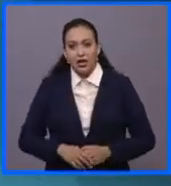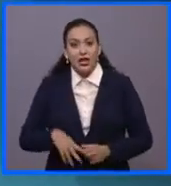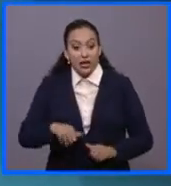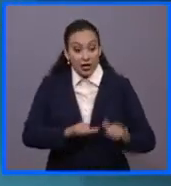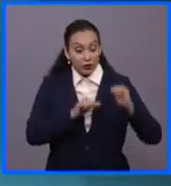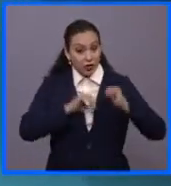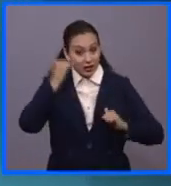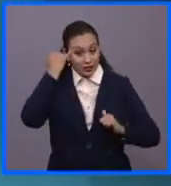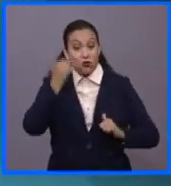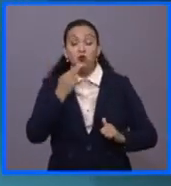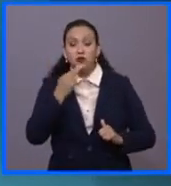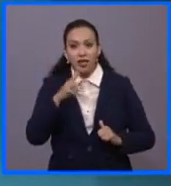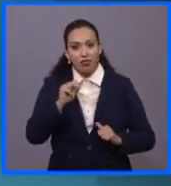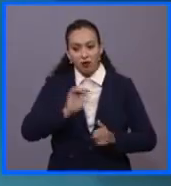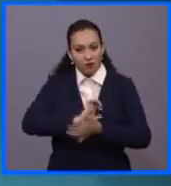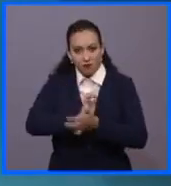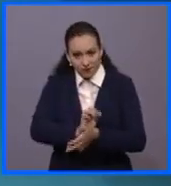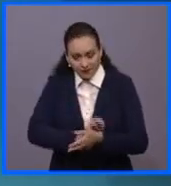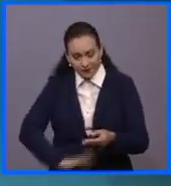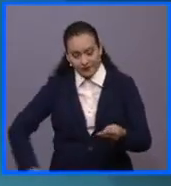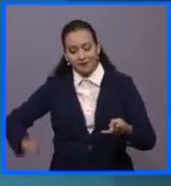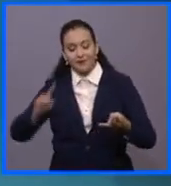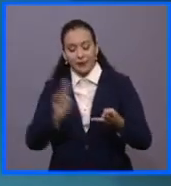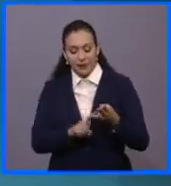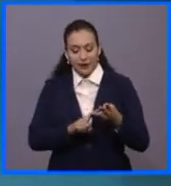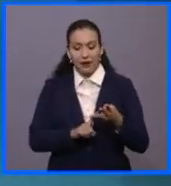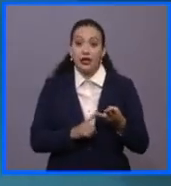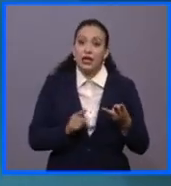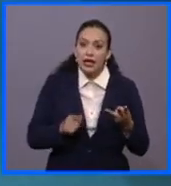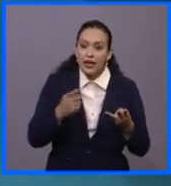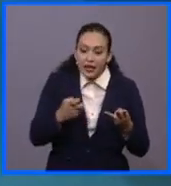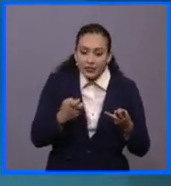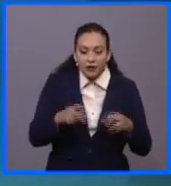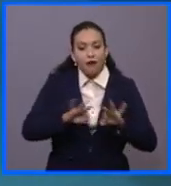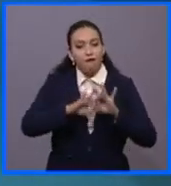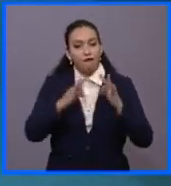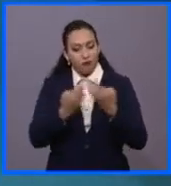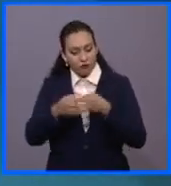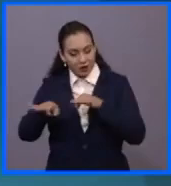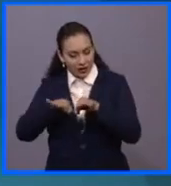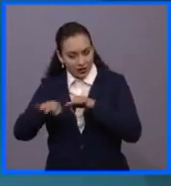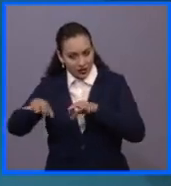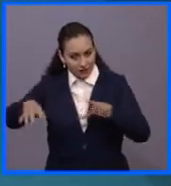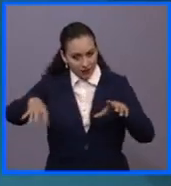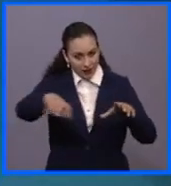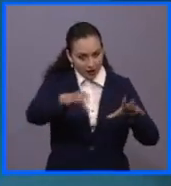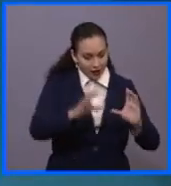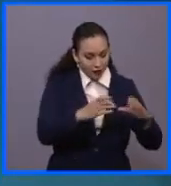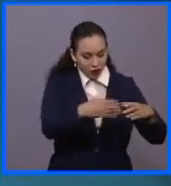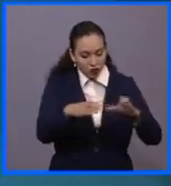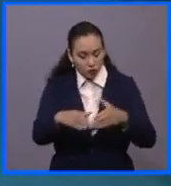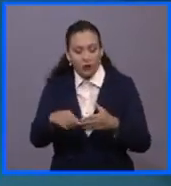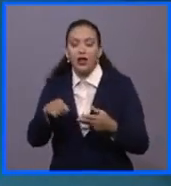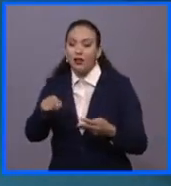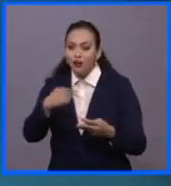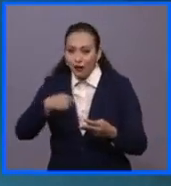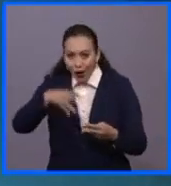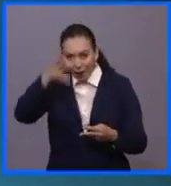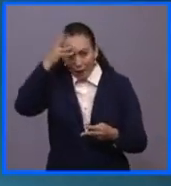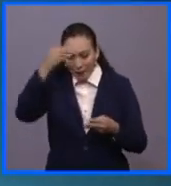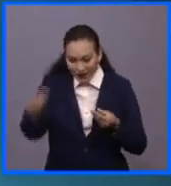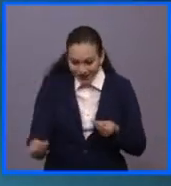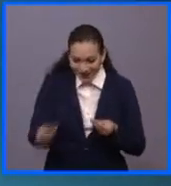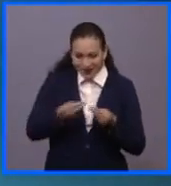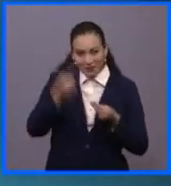indígenas cuando los utilizan. Y finalmente, que estos sistemas pueden enseñarnos cómo ajustar y adaptar los sistemas de